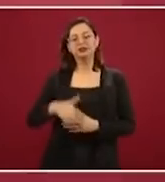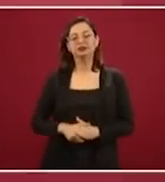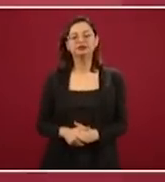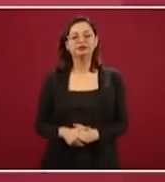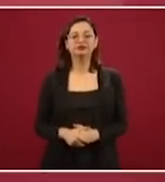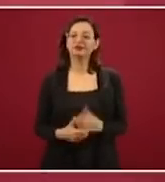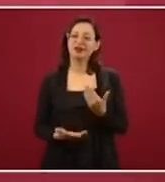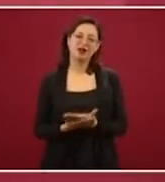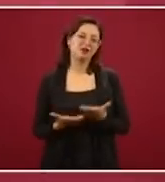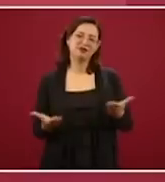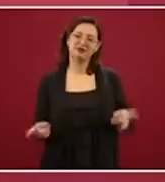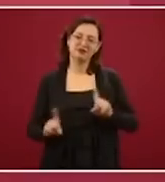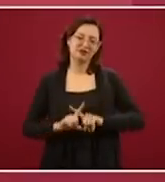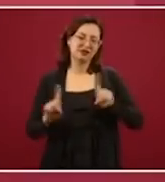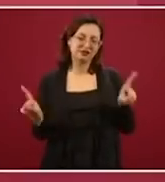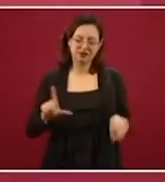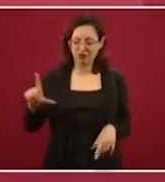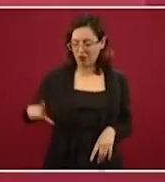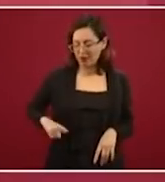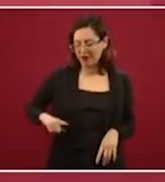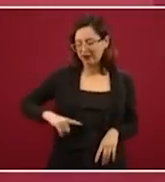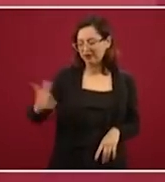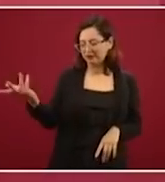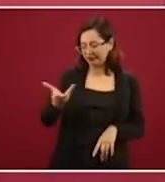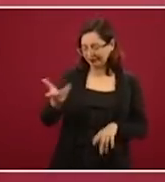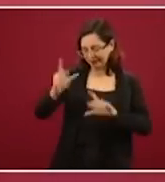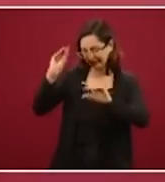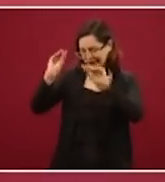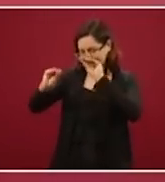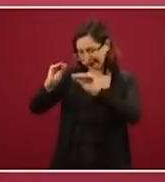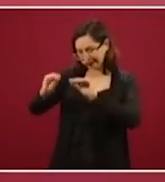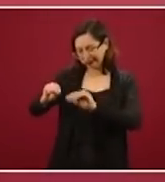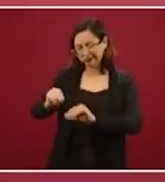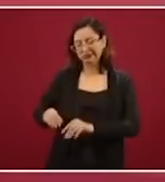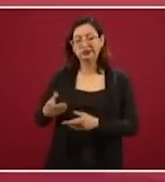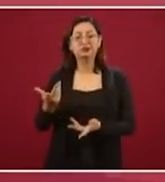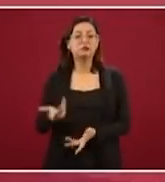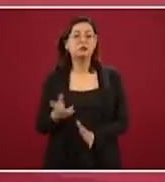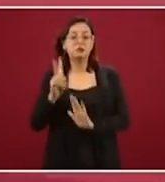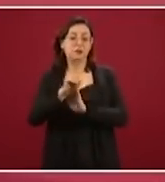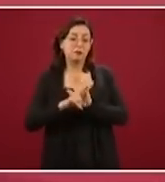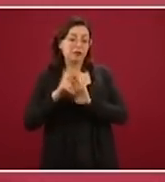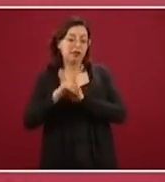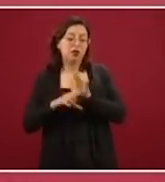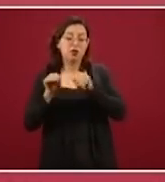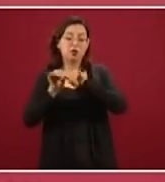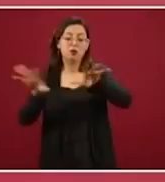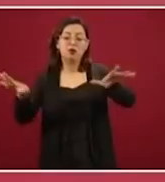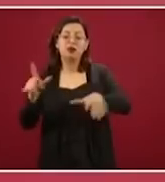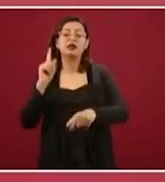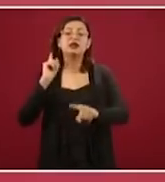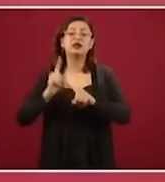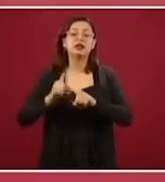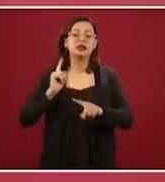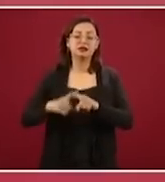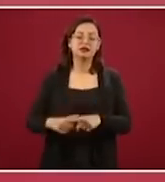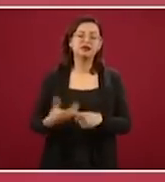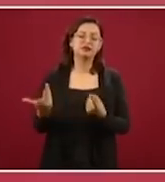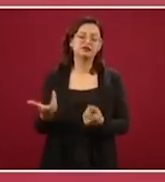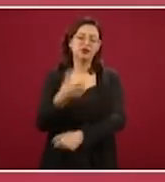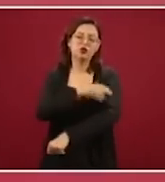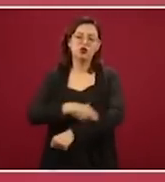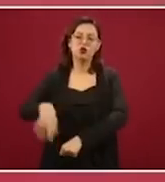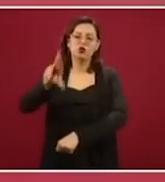Ahora es otra cosa. Este mensaje lo hizo la Coordinación